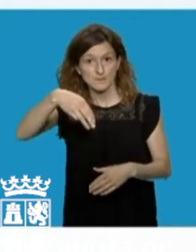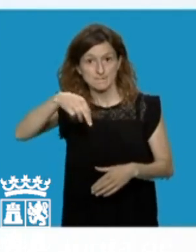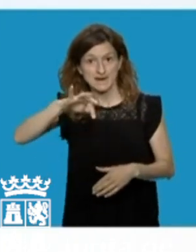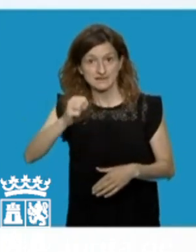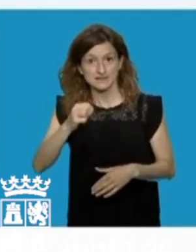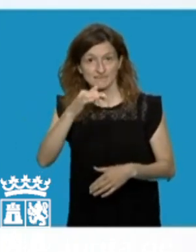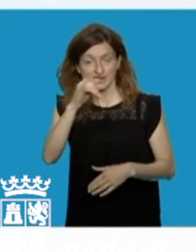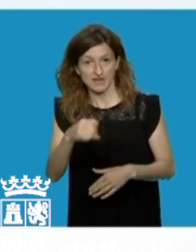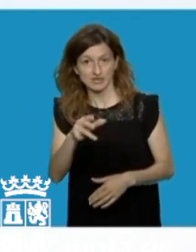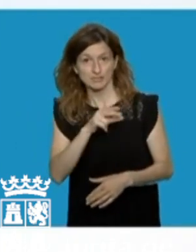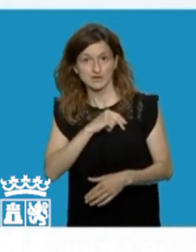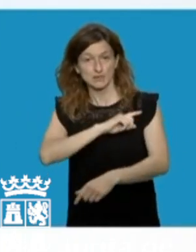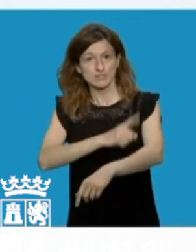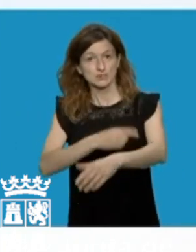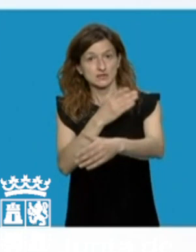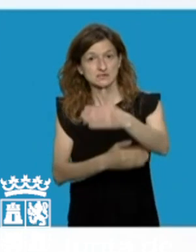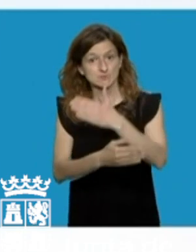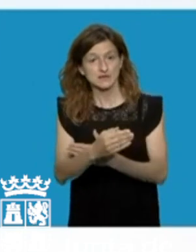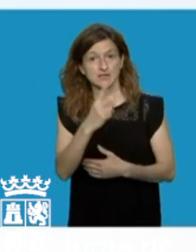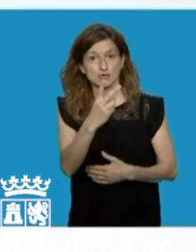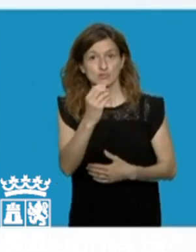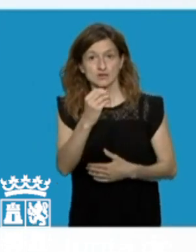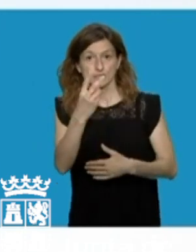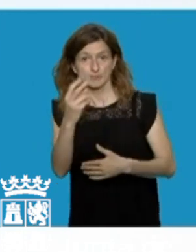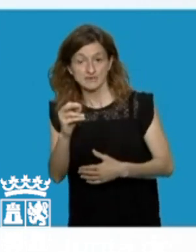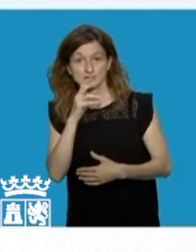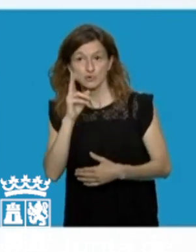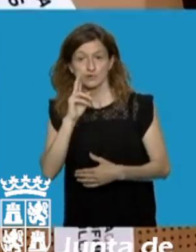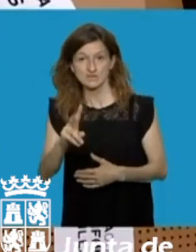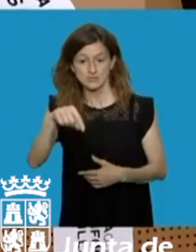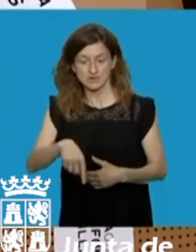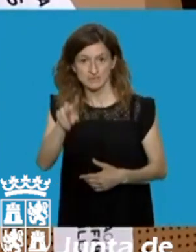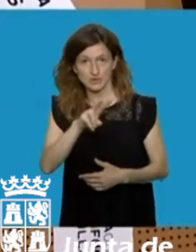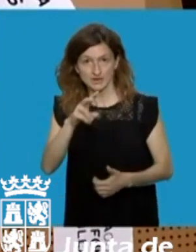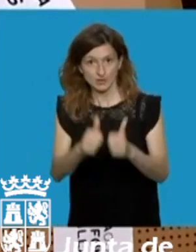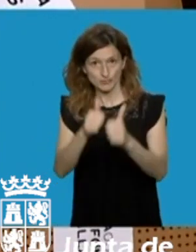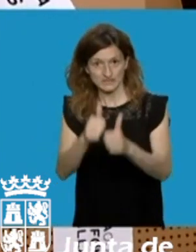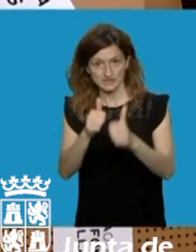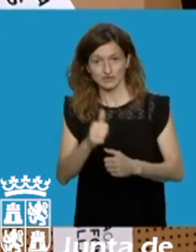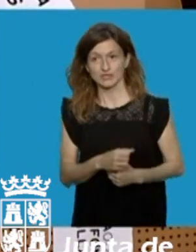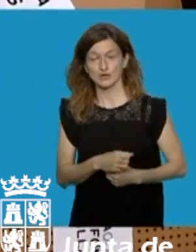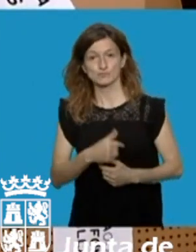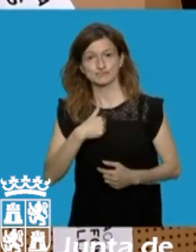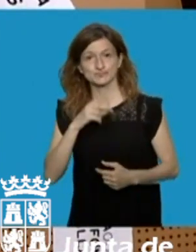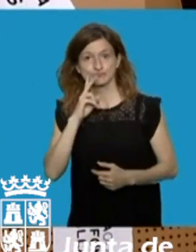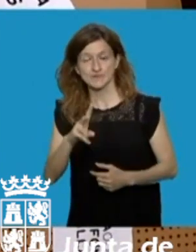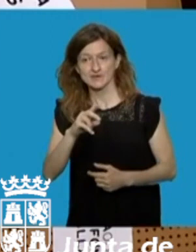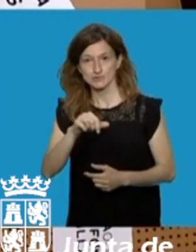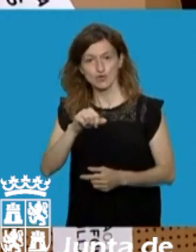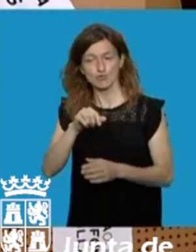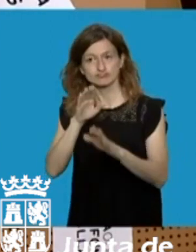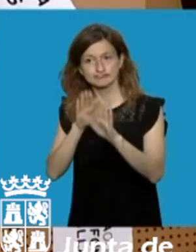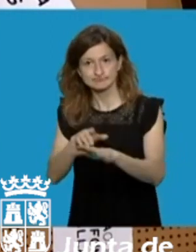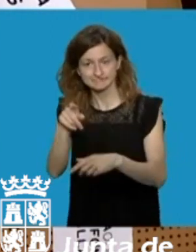Fernández, Premio Deporte y Discapacidad 2020, a la que tuve ocasión de verla aquí en Valladolid compitiendo y de la que realmente soy un fan y un